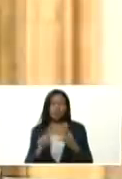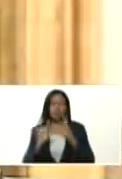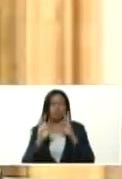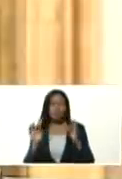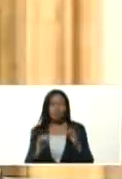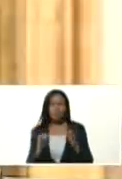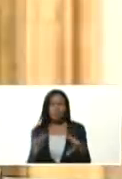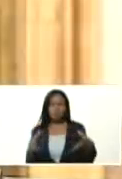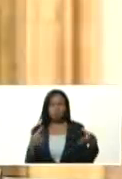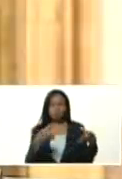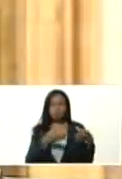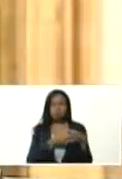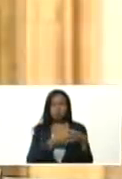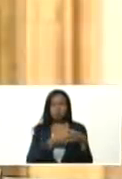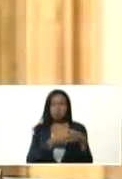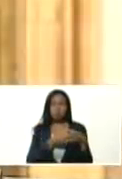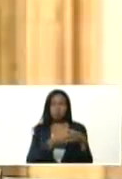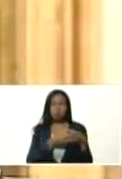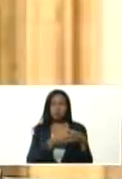el aislamiento,